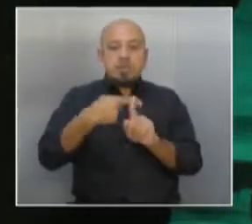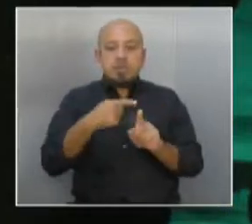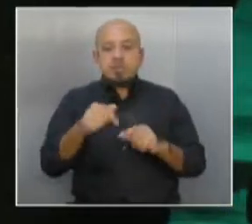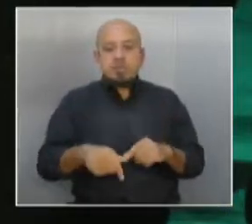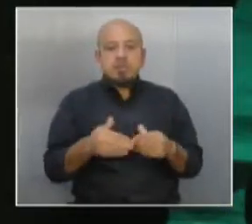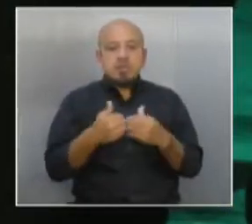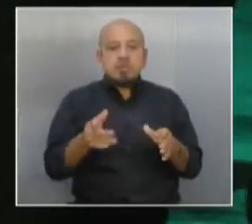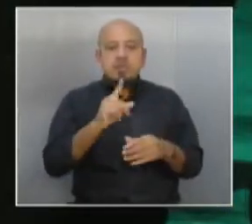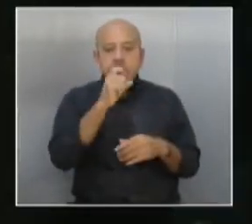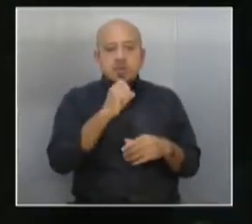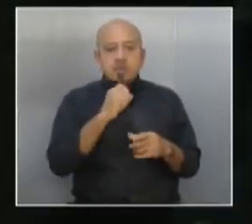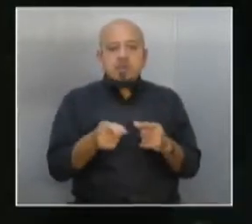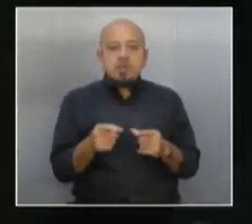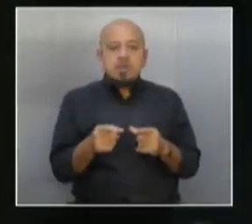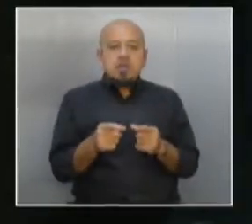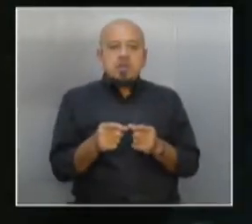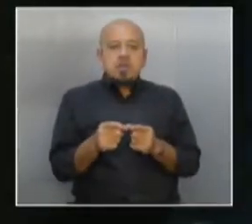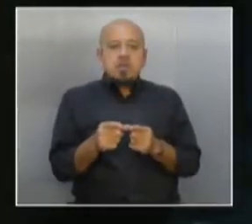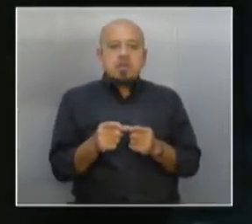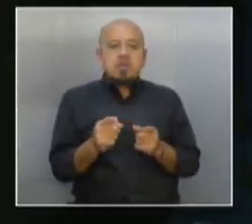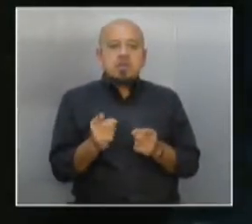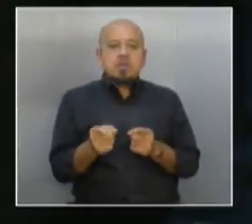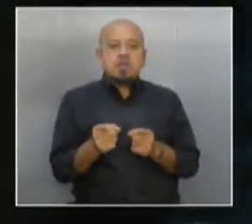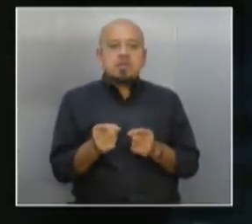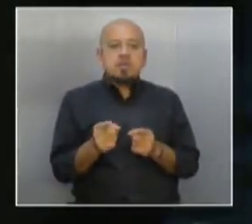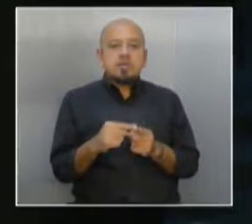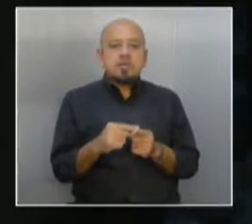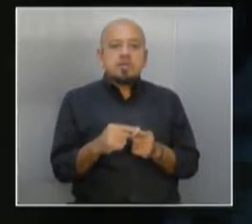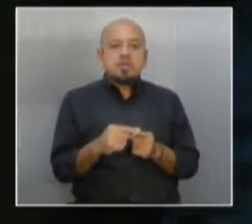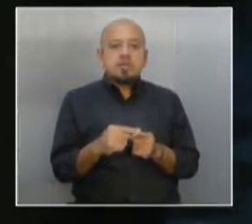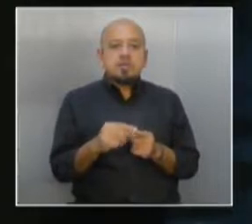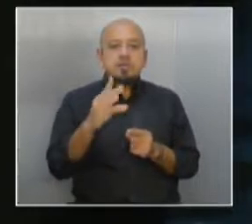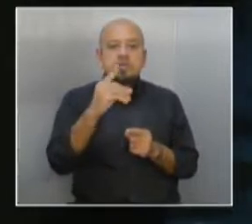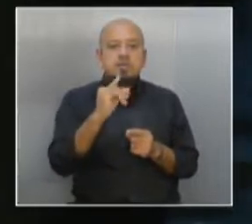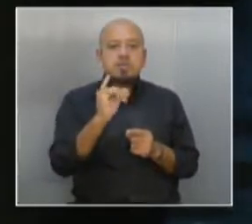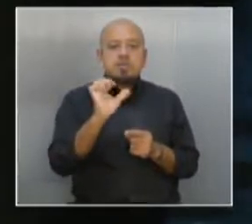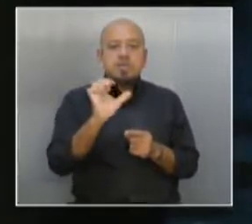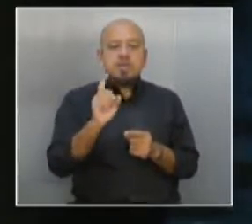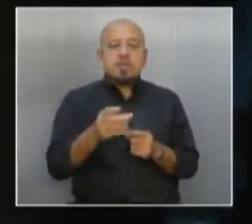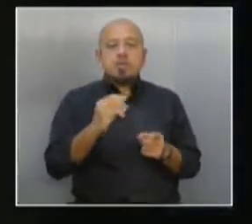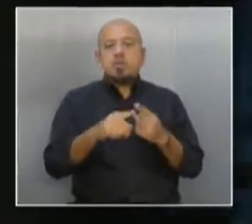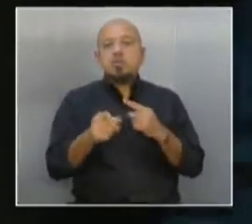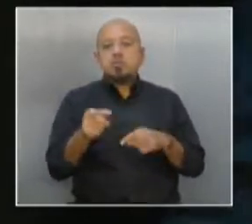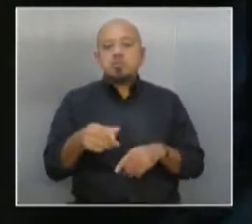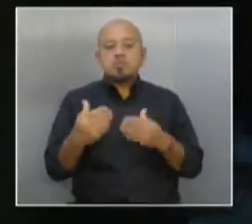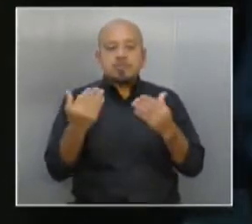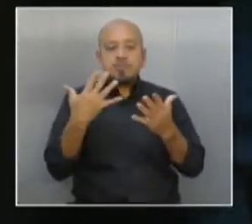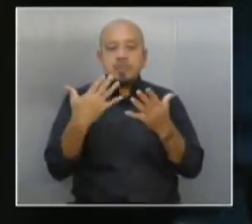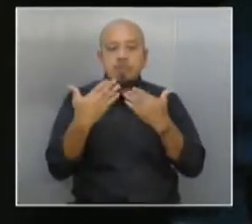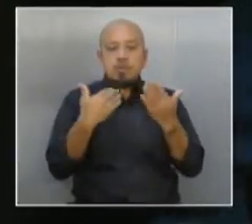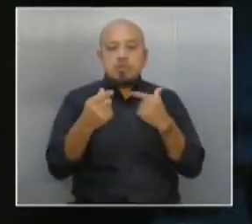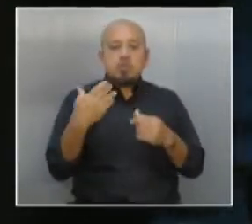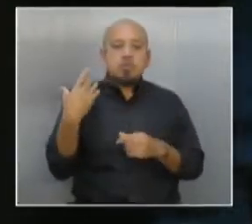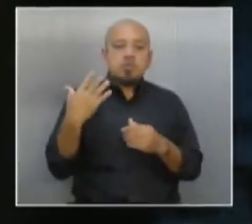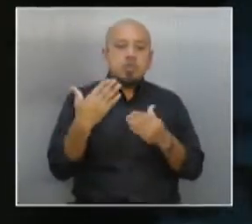ahora en marzo. Y hace un ratito estuvo justamente Diego Martini conversando con el director